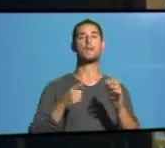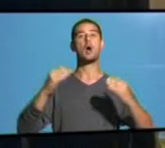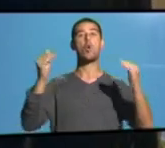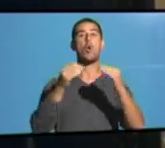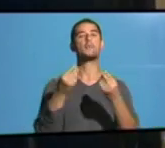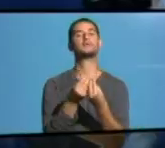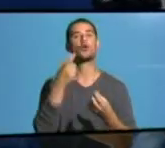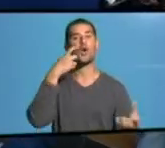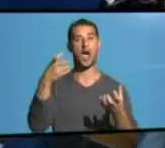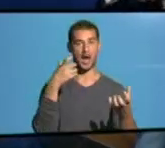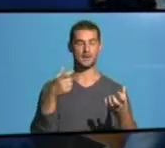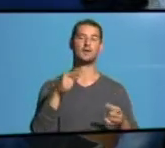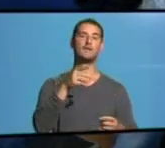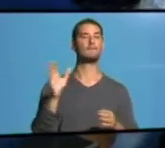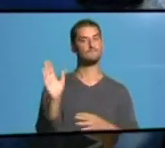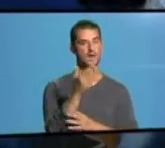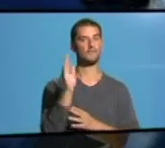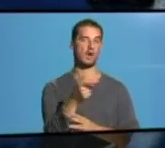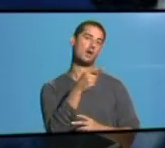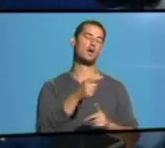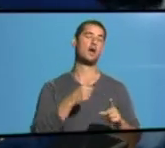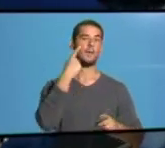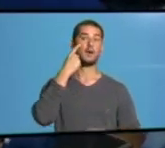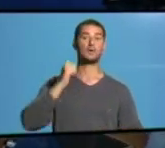pasaron por Abrigueiro na procura dunha oportunidade.